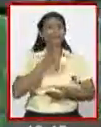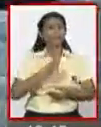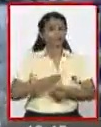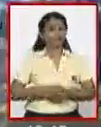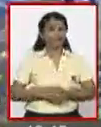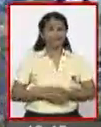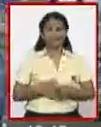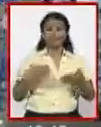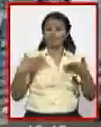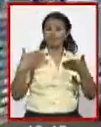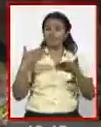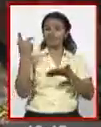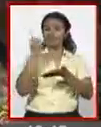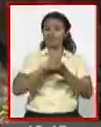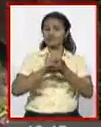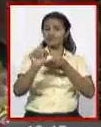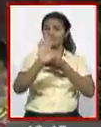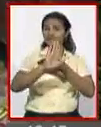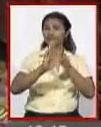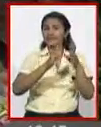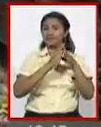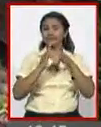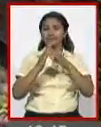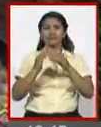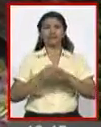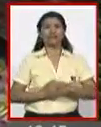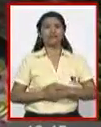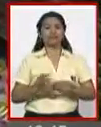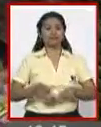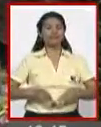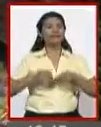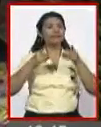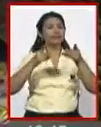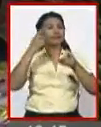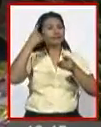vencido, puede acercarse a la Secretaría de Seguridad Ciudadana a